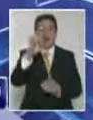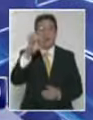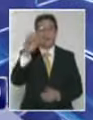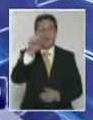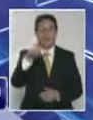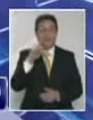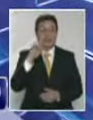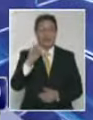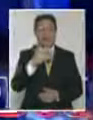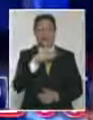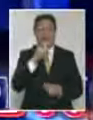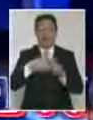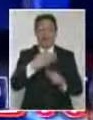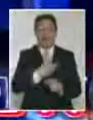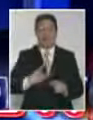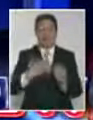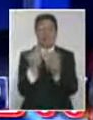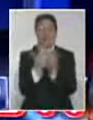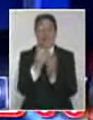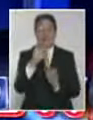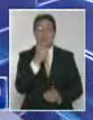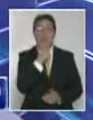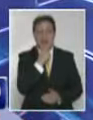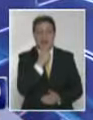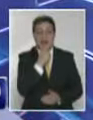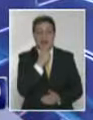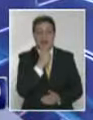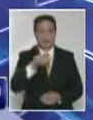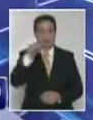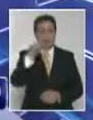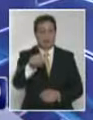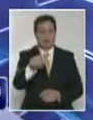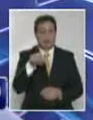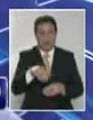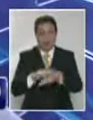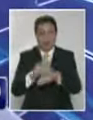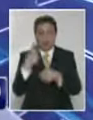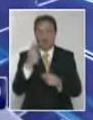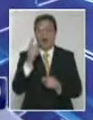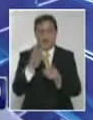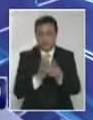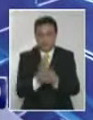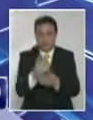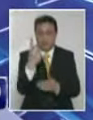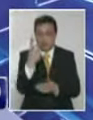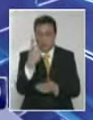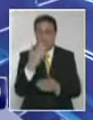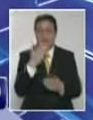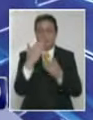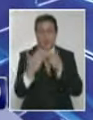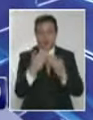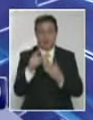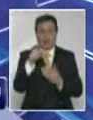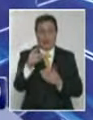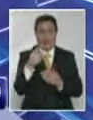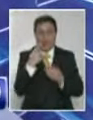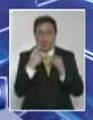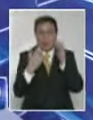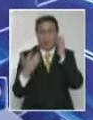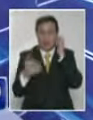presidente del Colegio de Periodistas. Así es. Jorge Andrés, si me permite, Patricia, voy a partir primero con Jorge Andrés, considerando